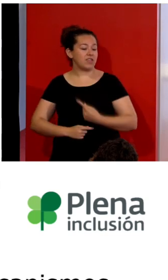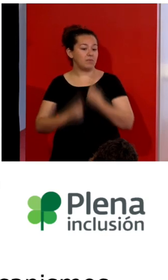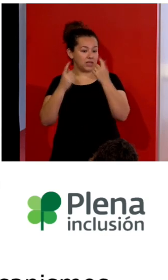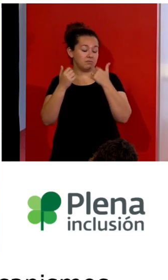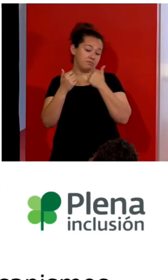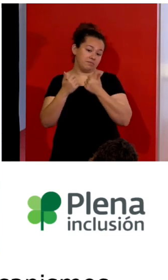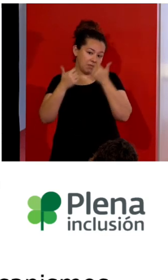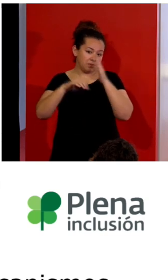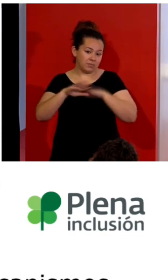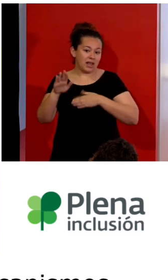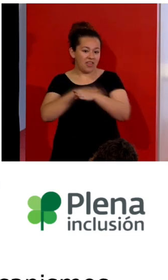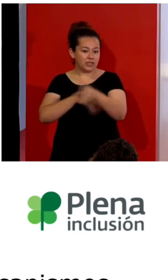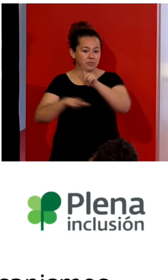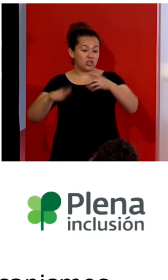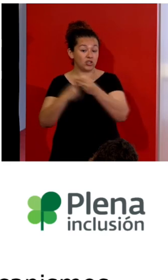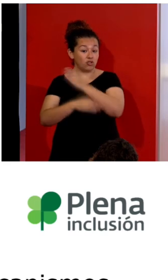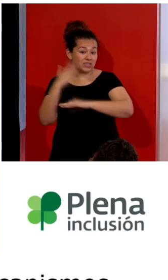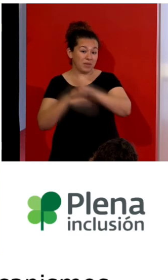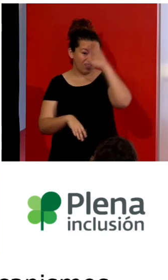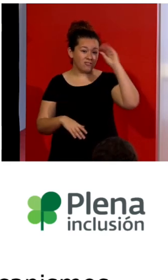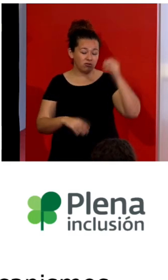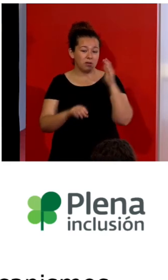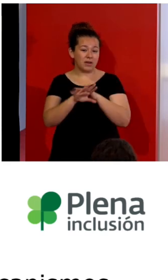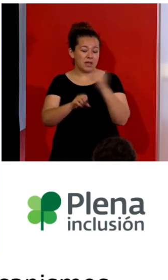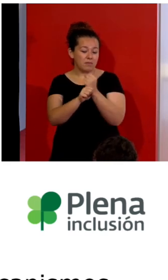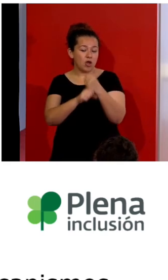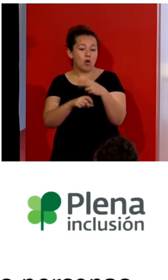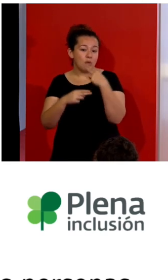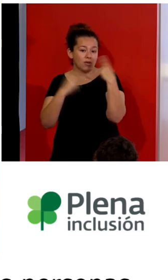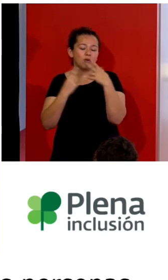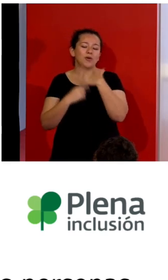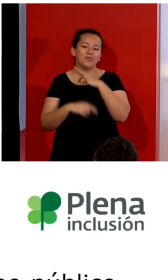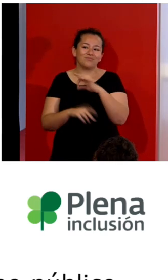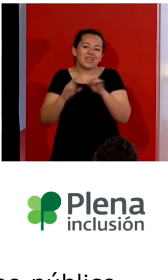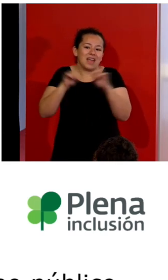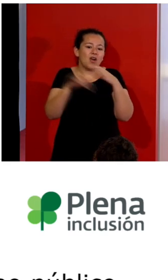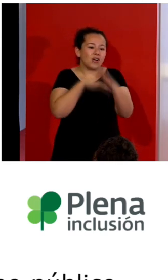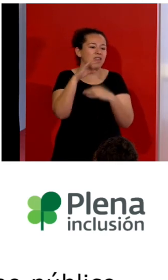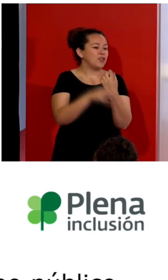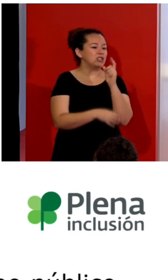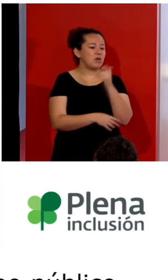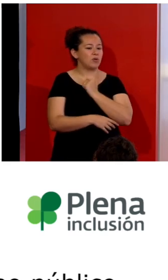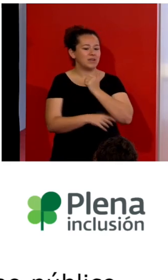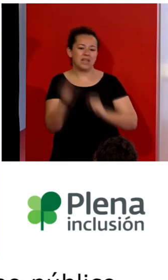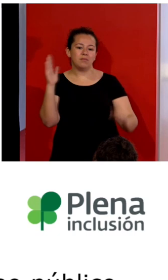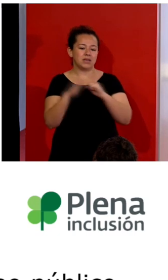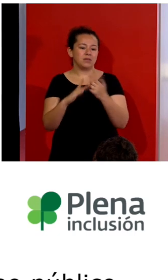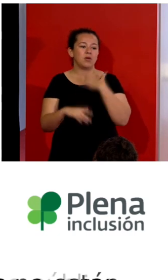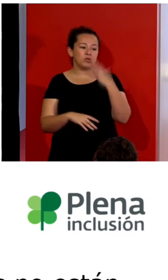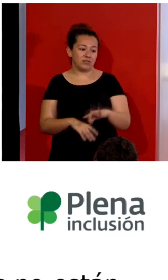personas con discapacidad intelectual al empleo público, resulta que muchas de nuestras administraciones no están aprovechando al máximo las posibilidades legales que tienen.